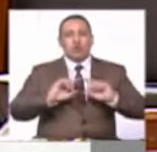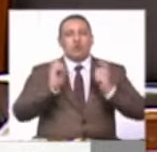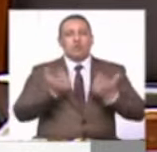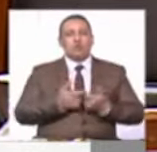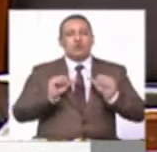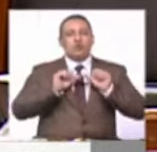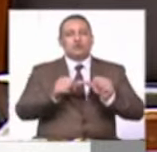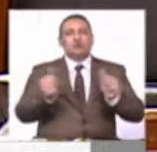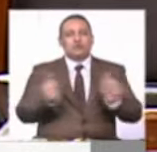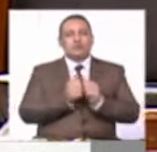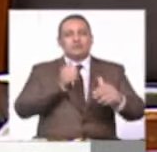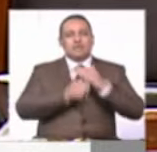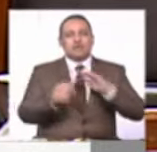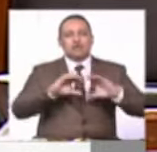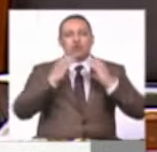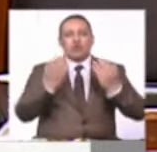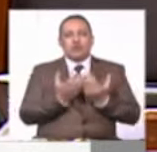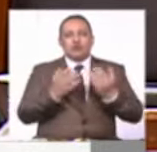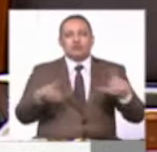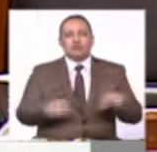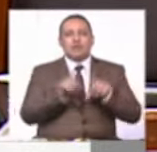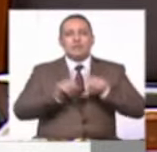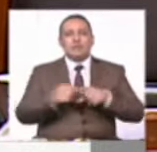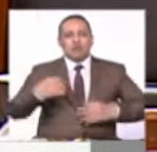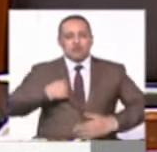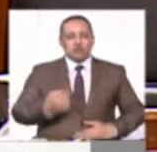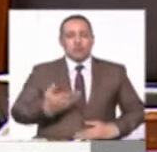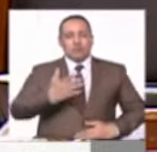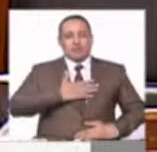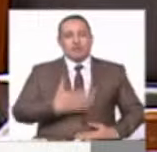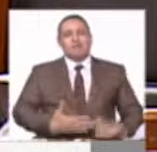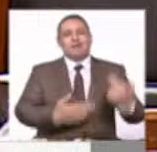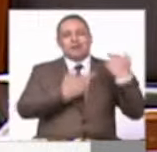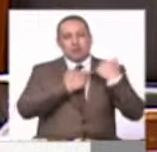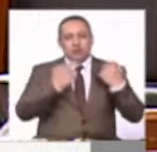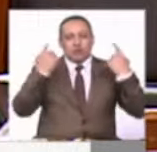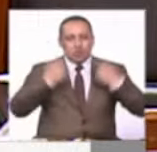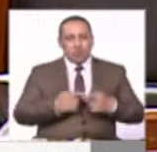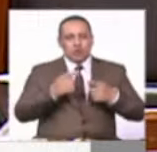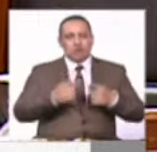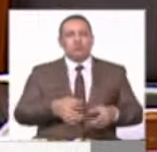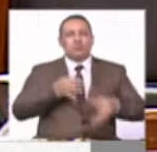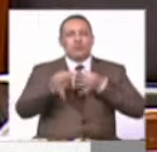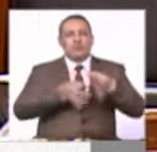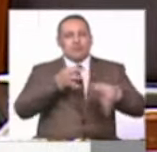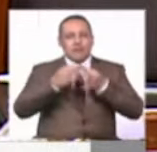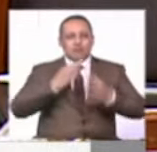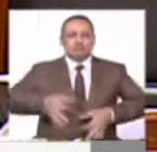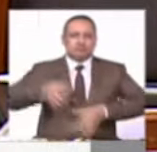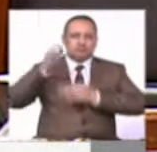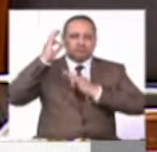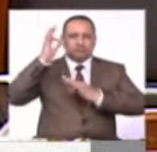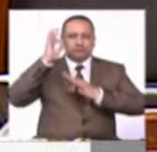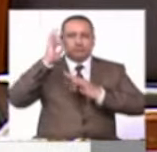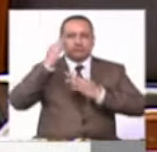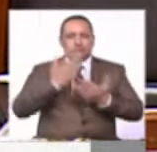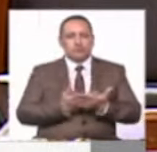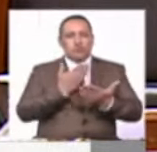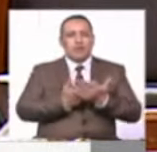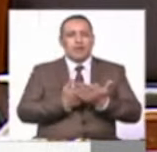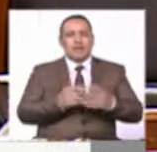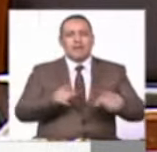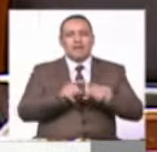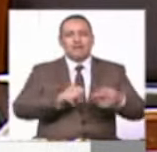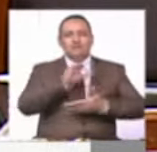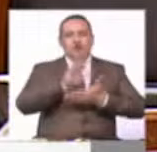permanente del congreso en el que fui designado paso a sustentar el informe final